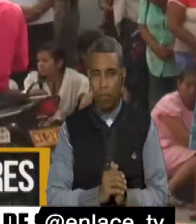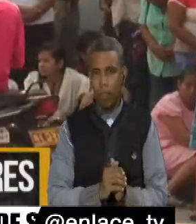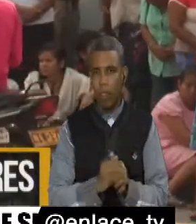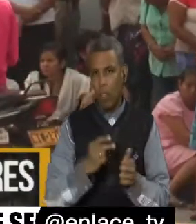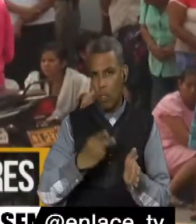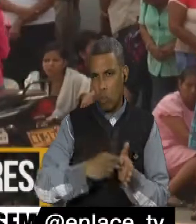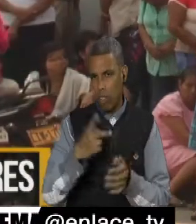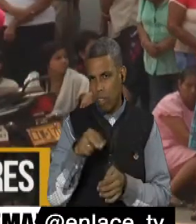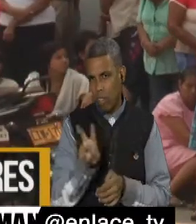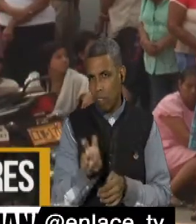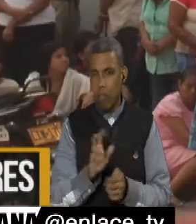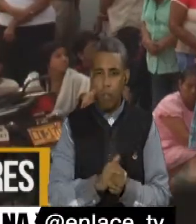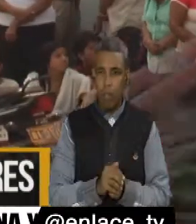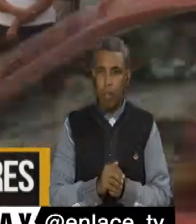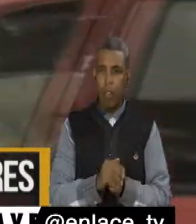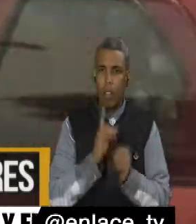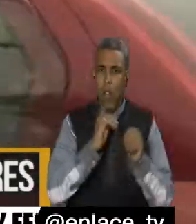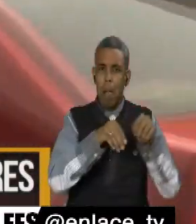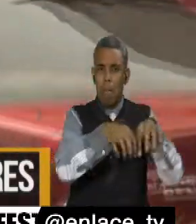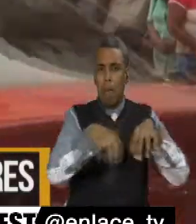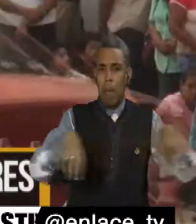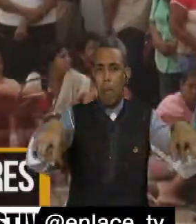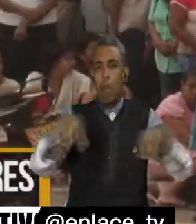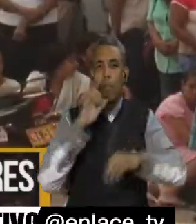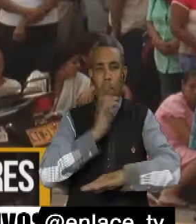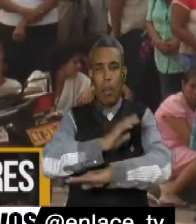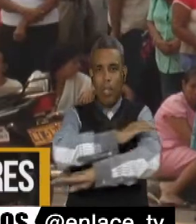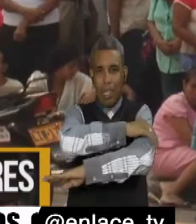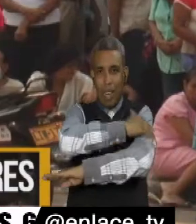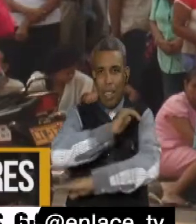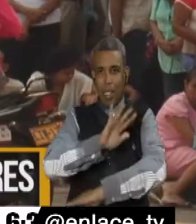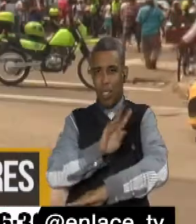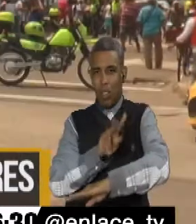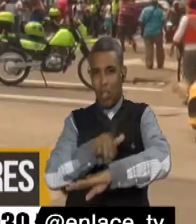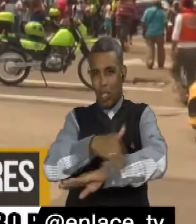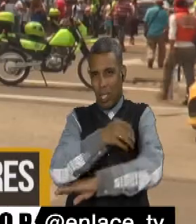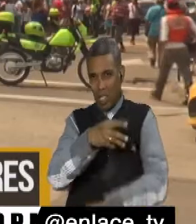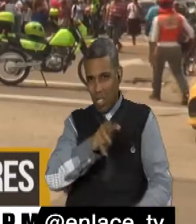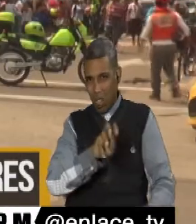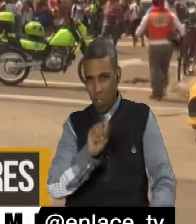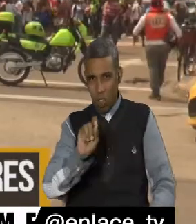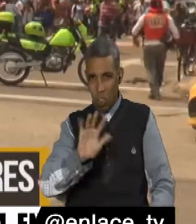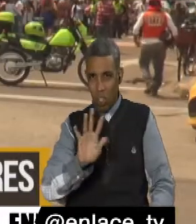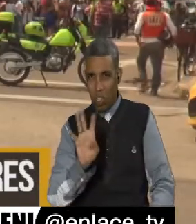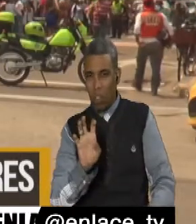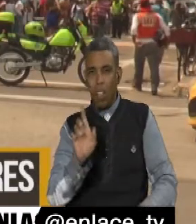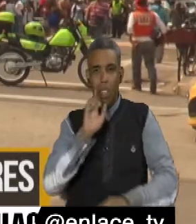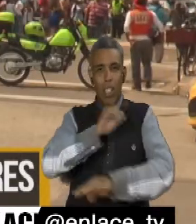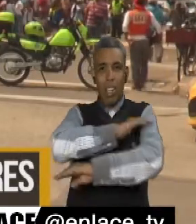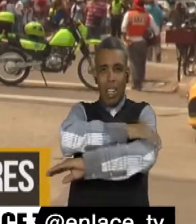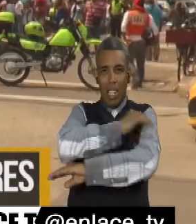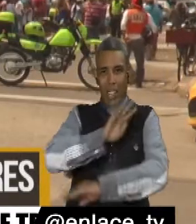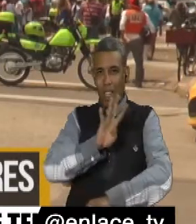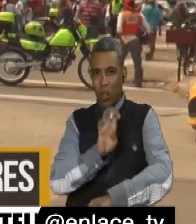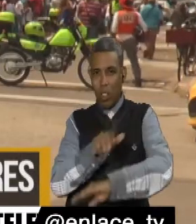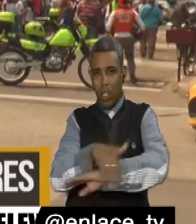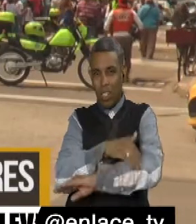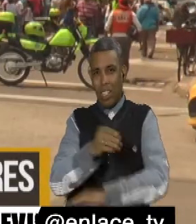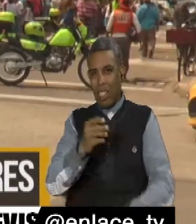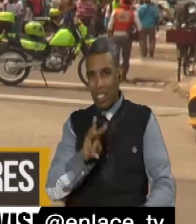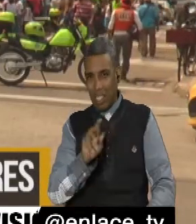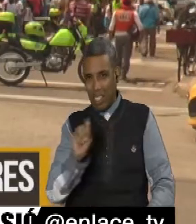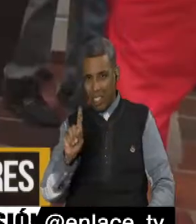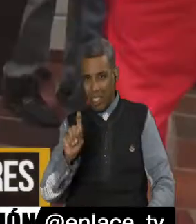de los subsidios son los siguientes: calle 52, número 1859, calle 49, número